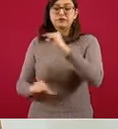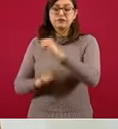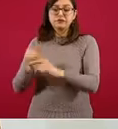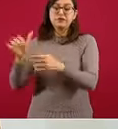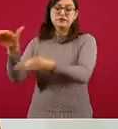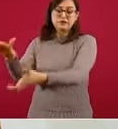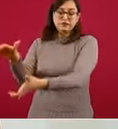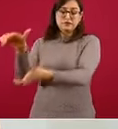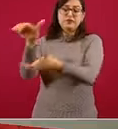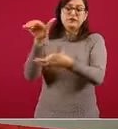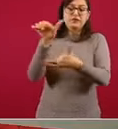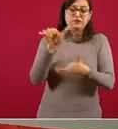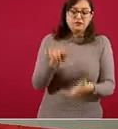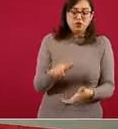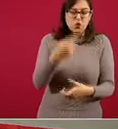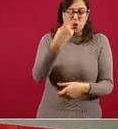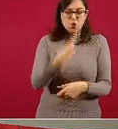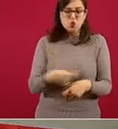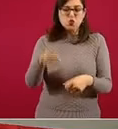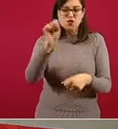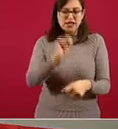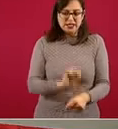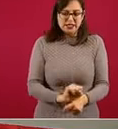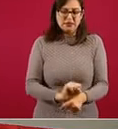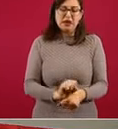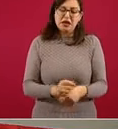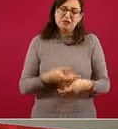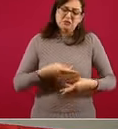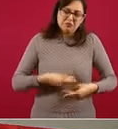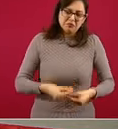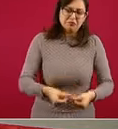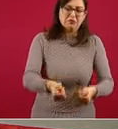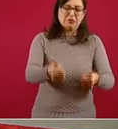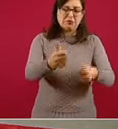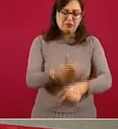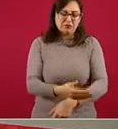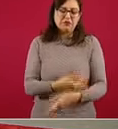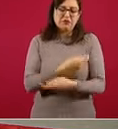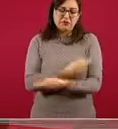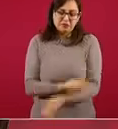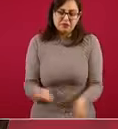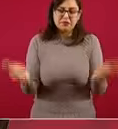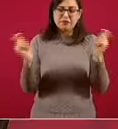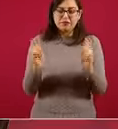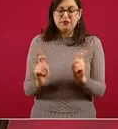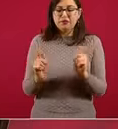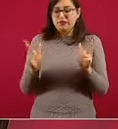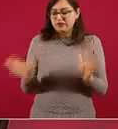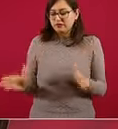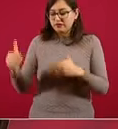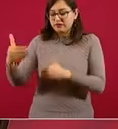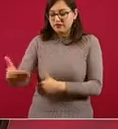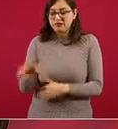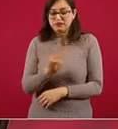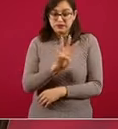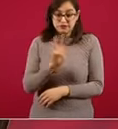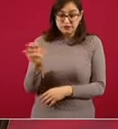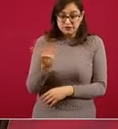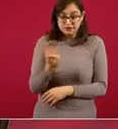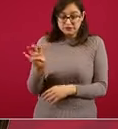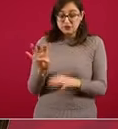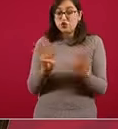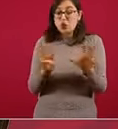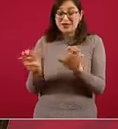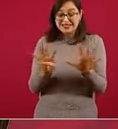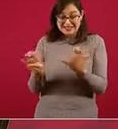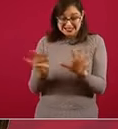descongelando, pues todavía tenemos toda la semana para congelado. Cada charola tiene 970 dosis y por eso la planeación de cuántas charolas